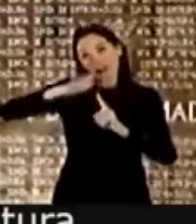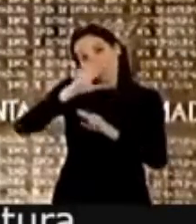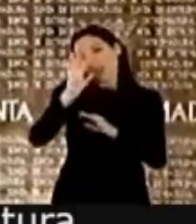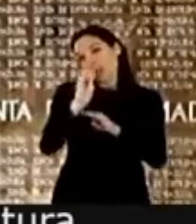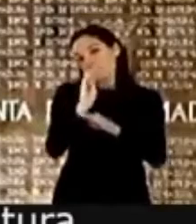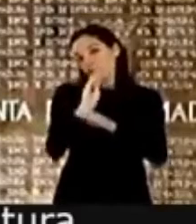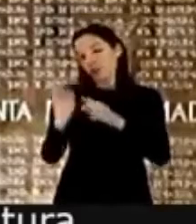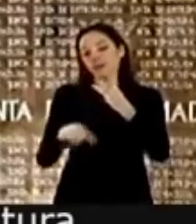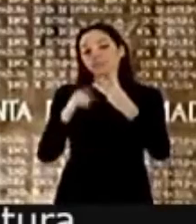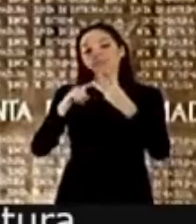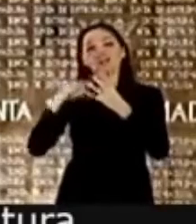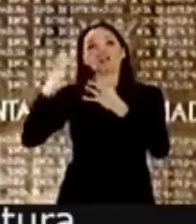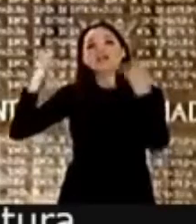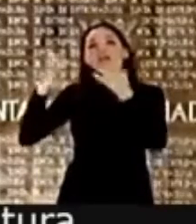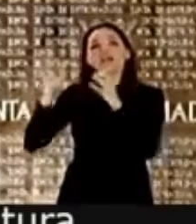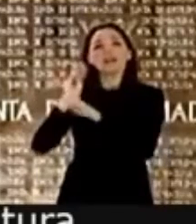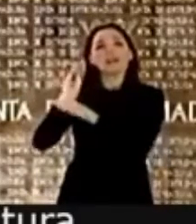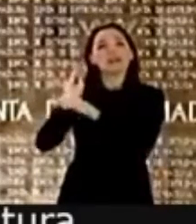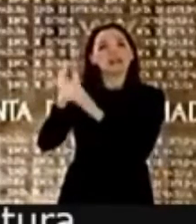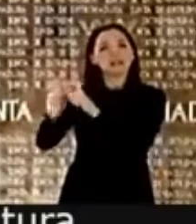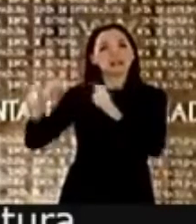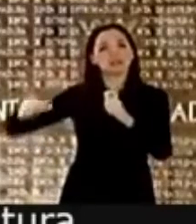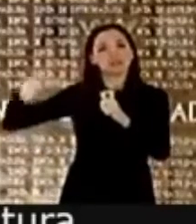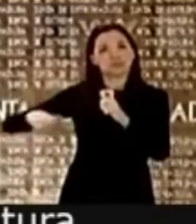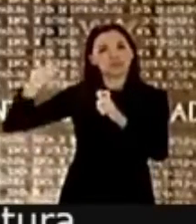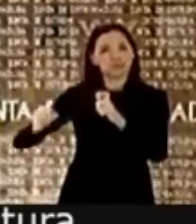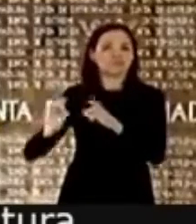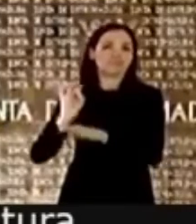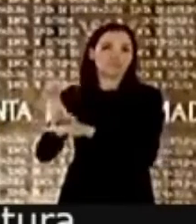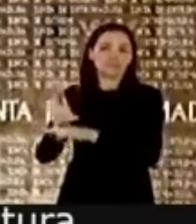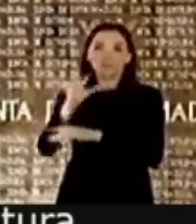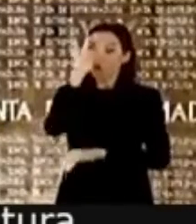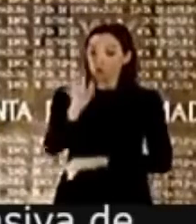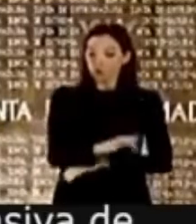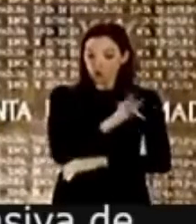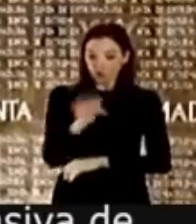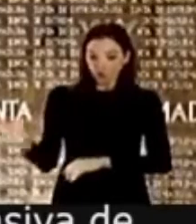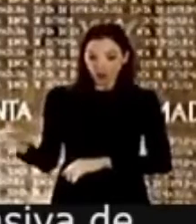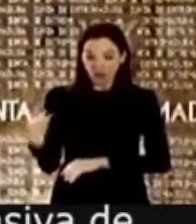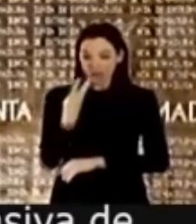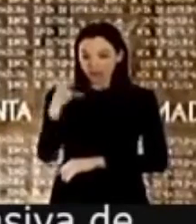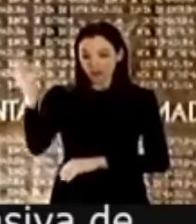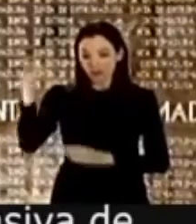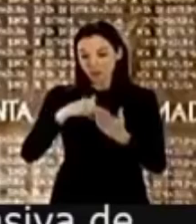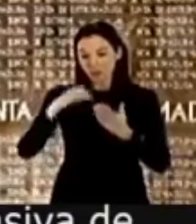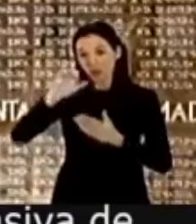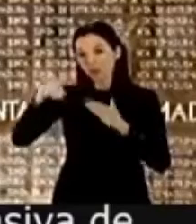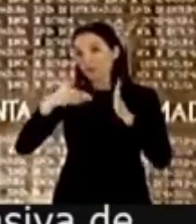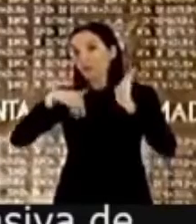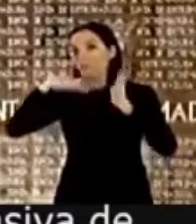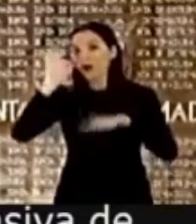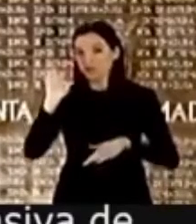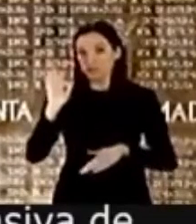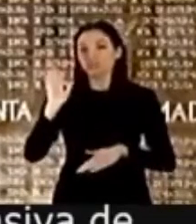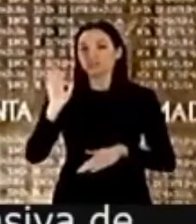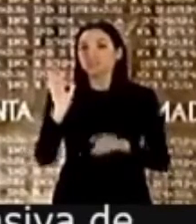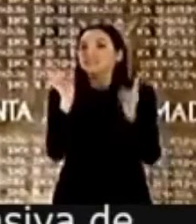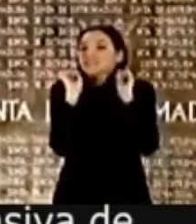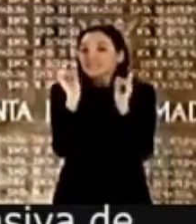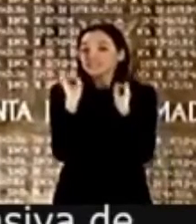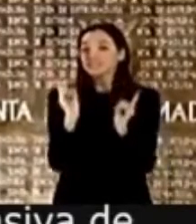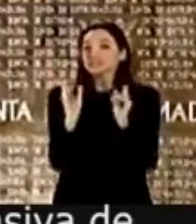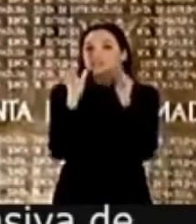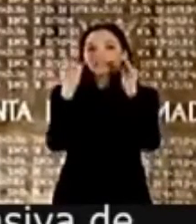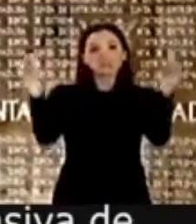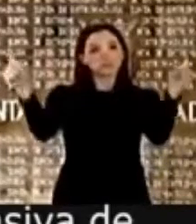1.750.000 euros para ganadería extensiva de calidad. En total, más de 30 millones de euros solo y